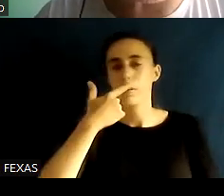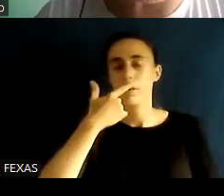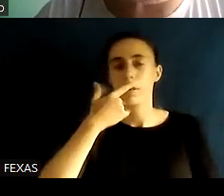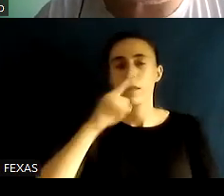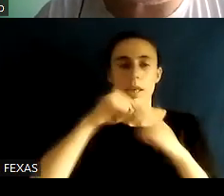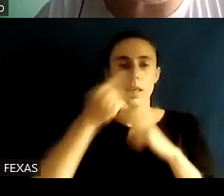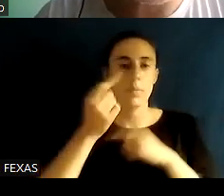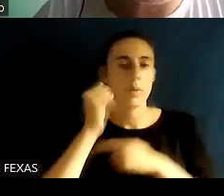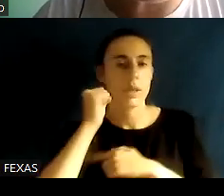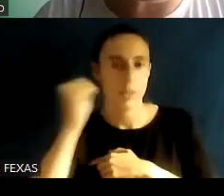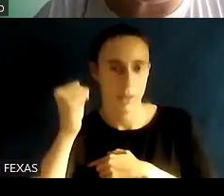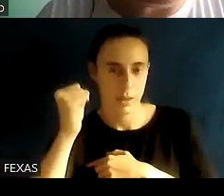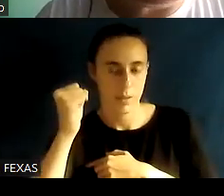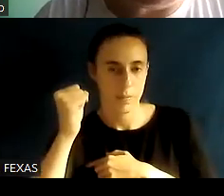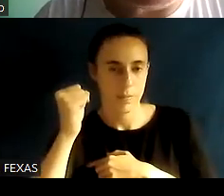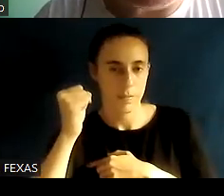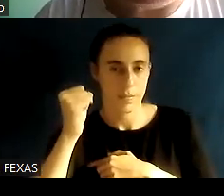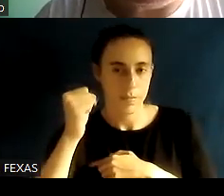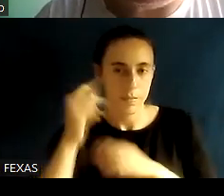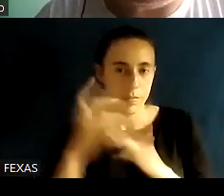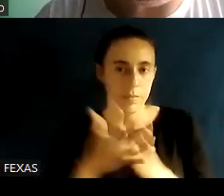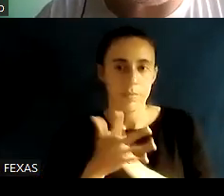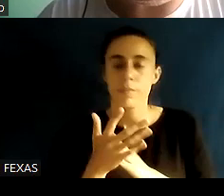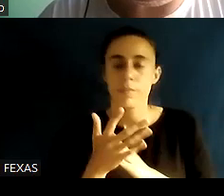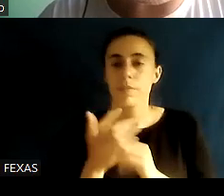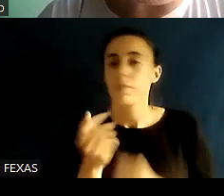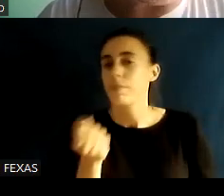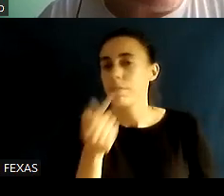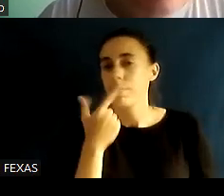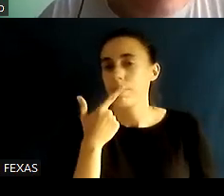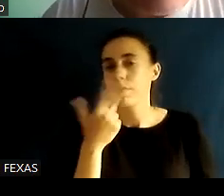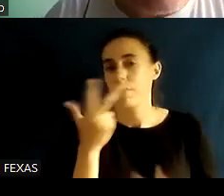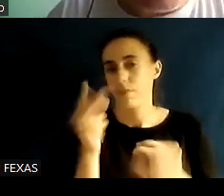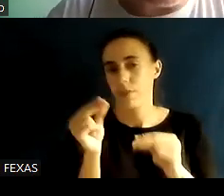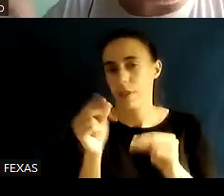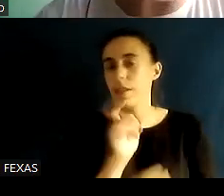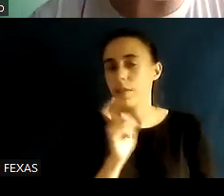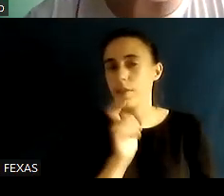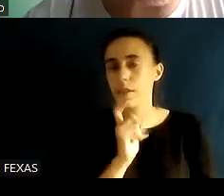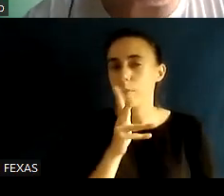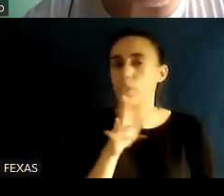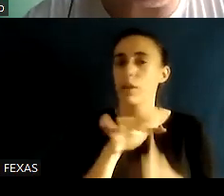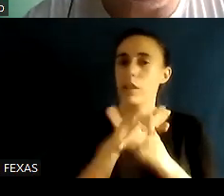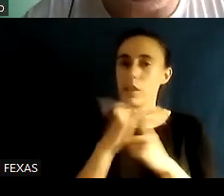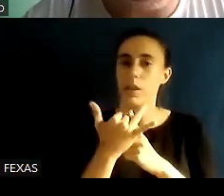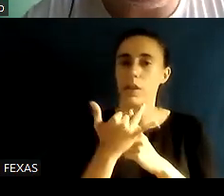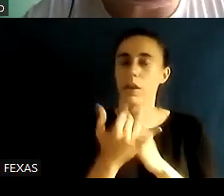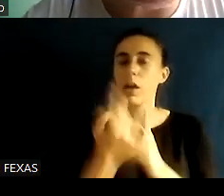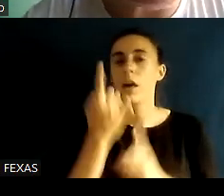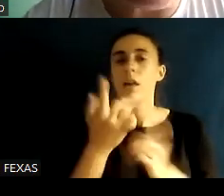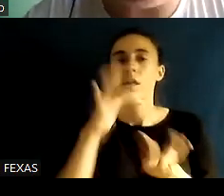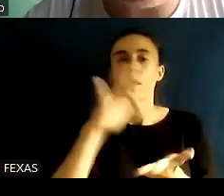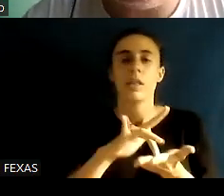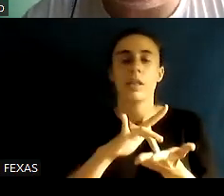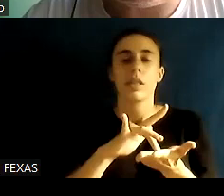enganchándose a esa benzodiazepina y luego suele ser complicado revertirlo. En esas situaciones es en las que pueden venirnos